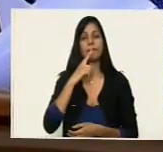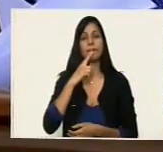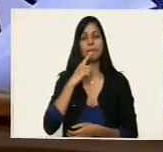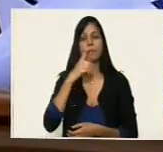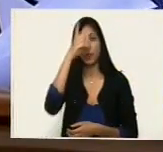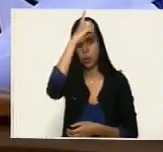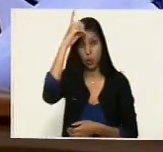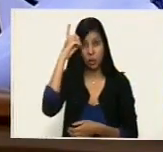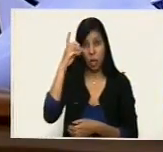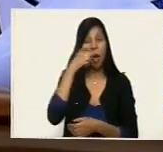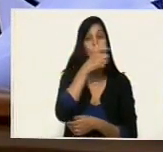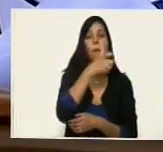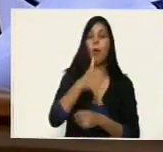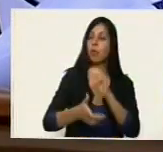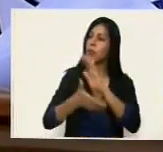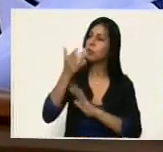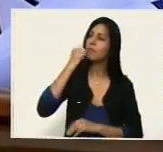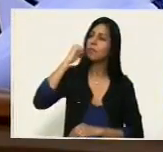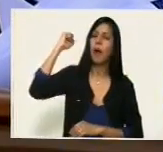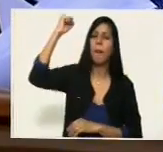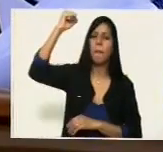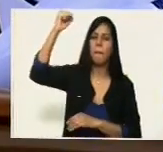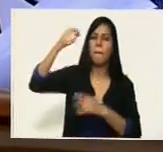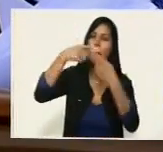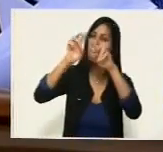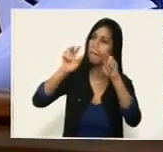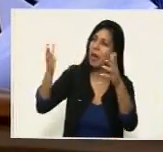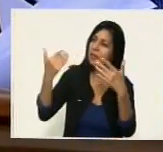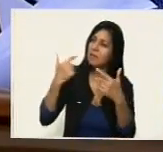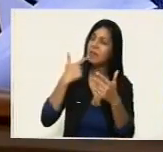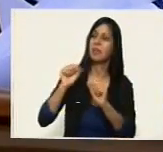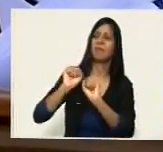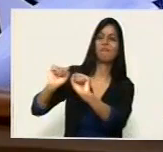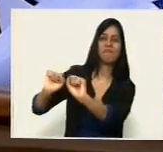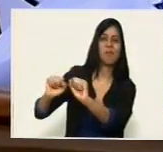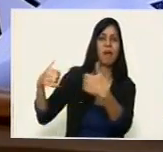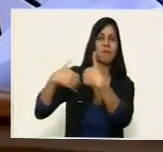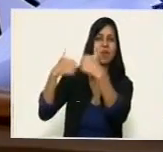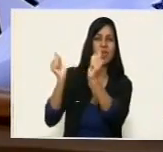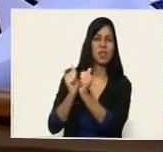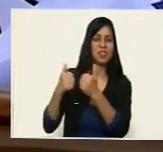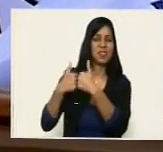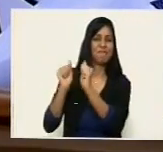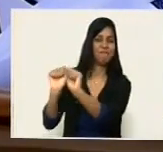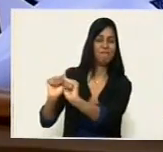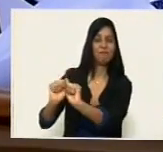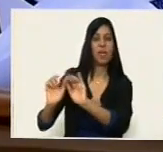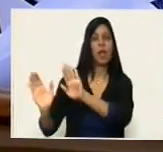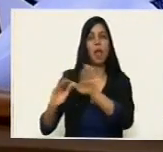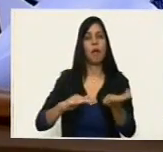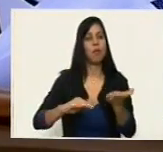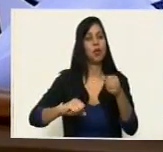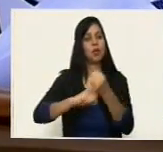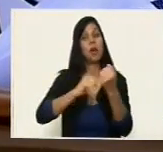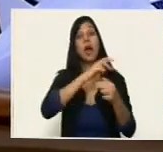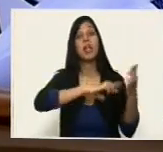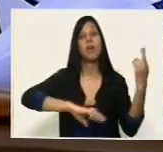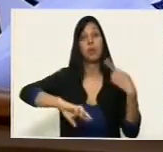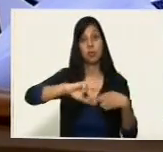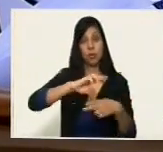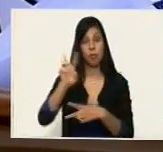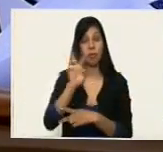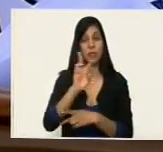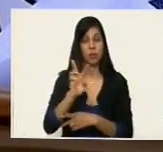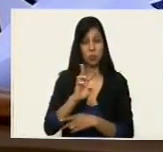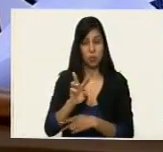se fue a la calle a reclamar la paz, la estabilidad, a rechazar la violencia fascista y a acompañar a la Revolución Bolivariana para